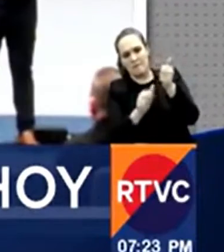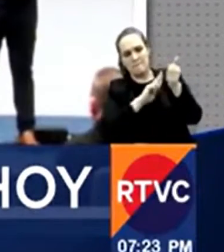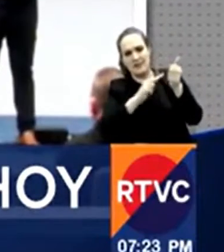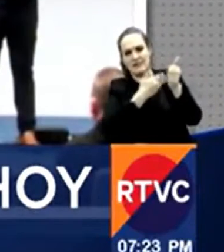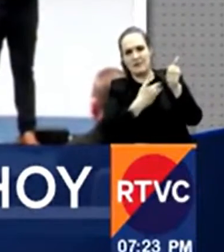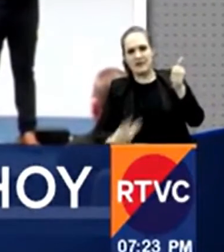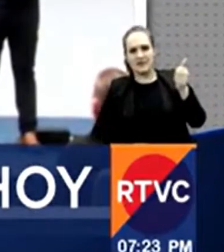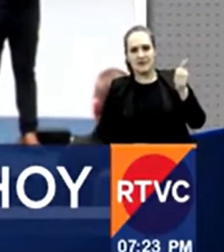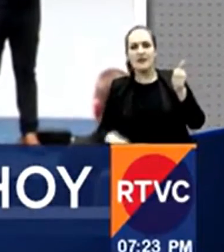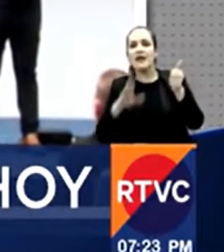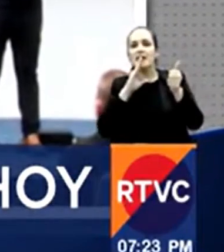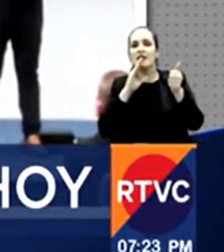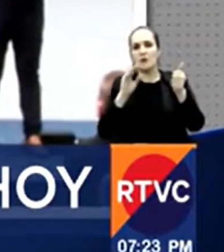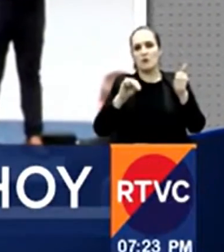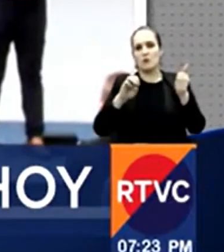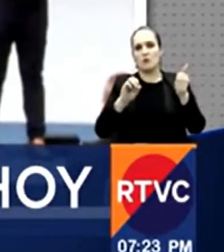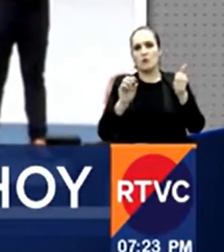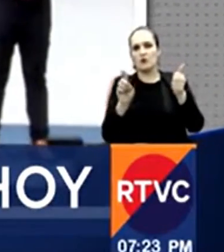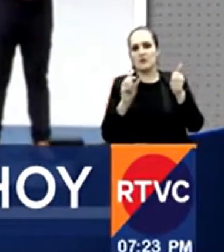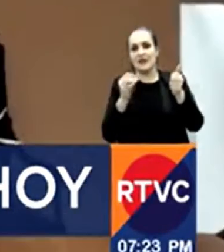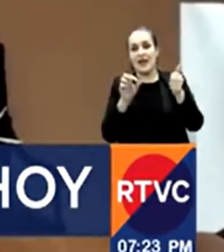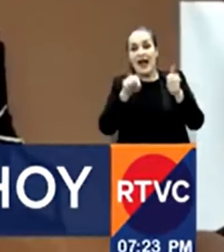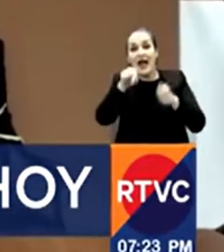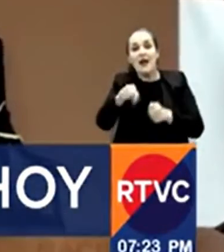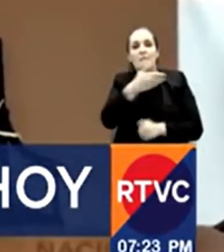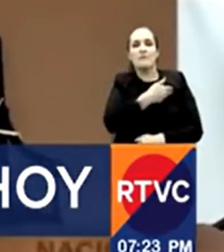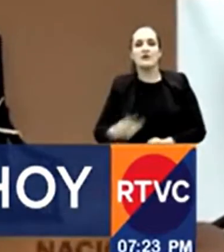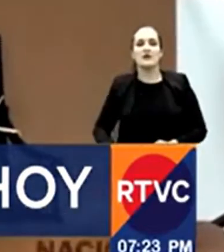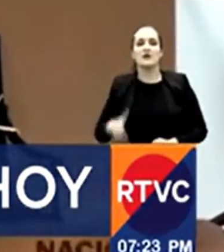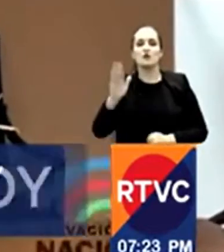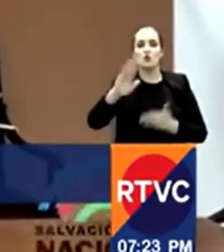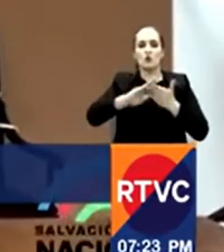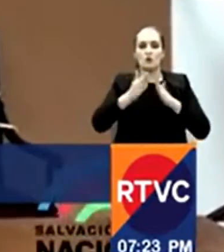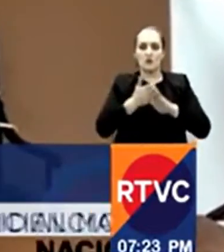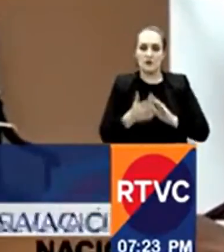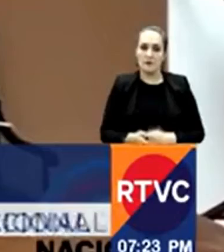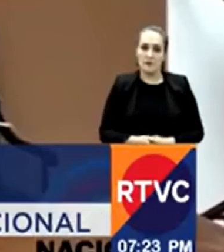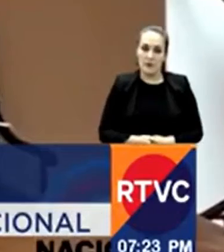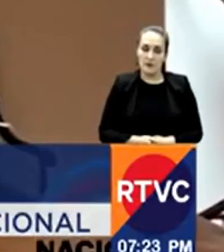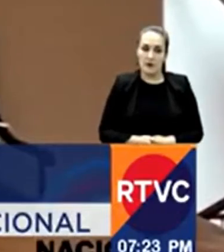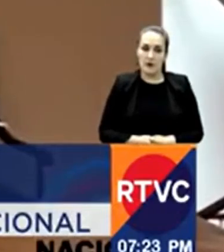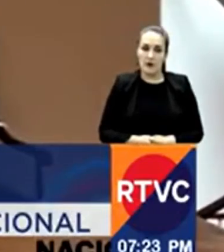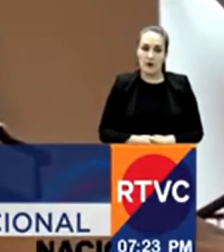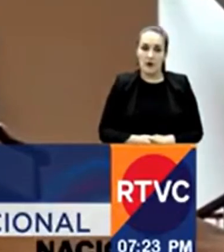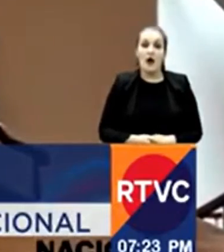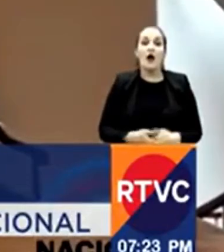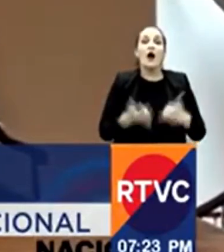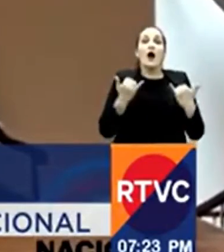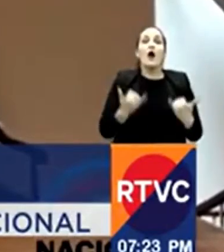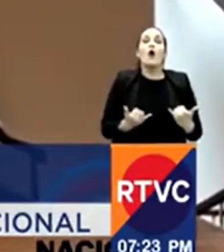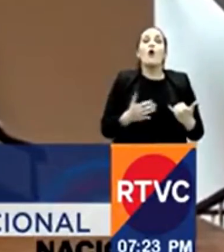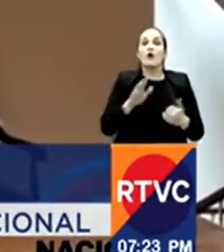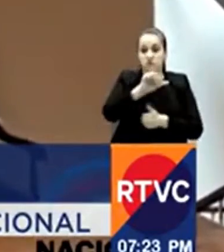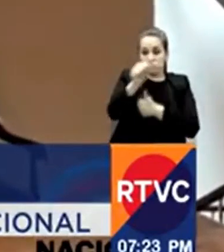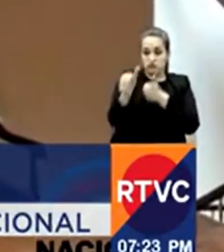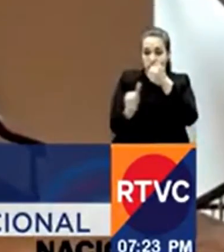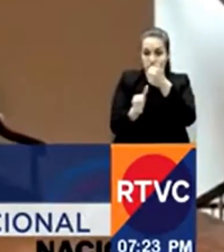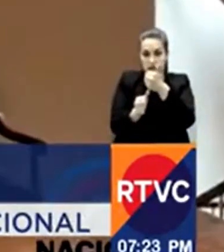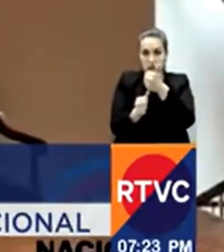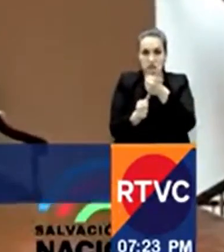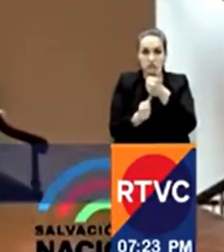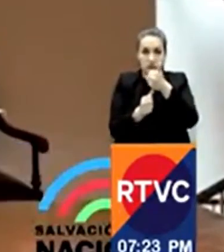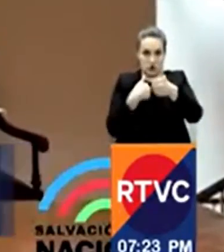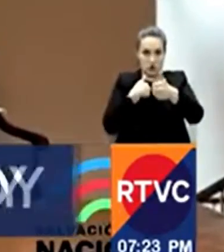Mosquera, presidente de la Confederación Nacional Comunal. Designado por la Asamblea General del Movimiento de Salvación Nacional para ir a la